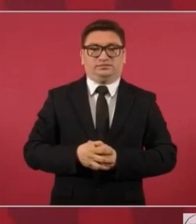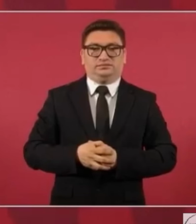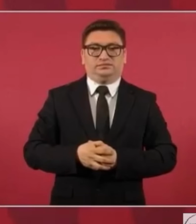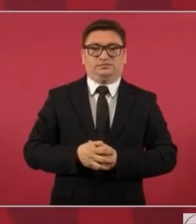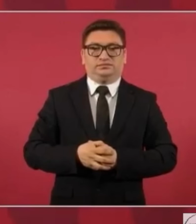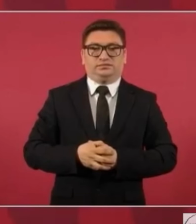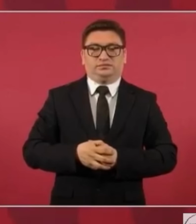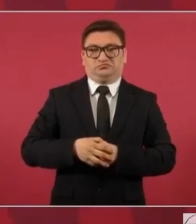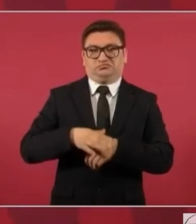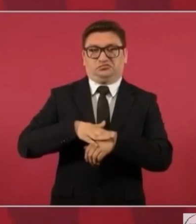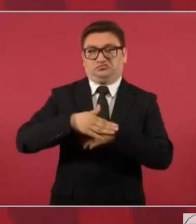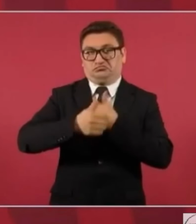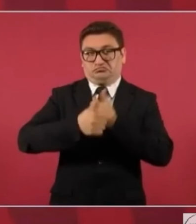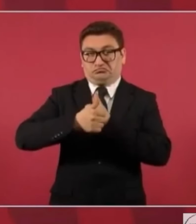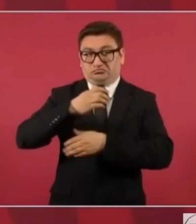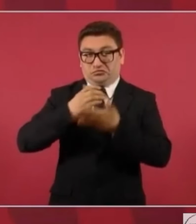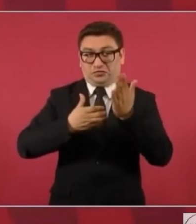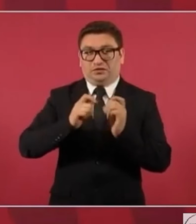porque